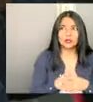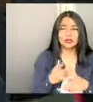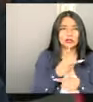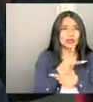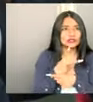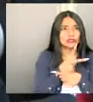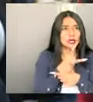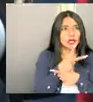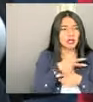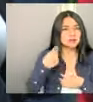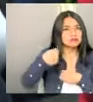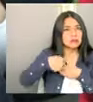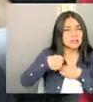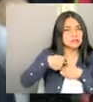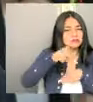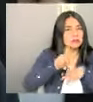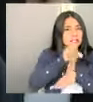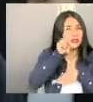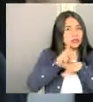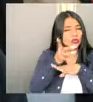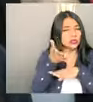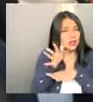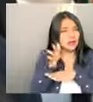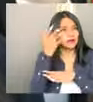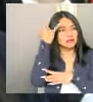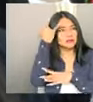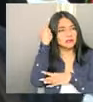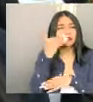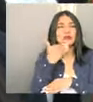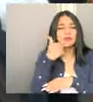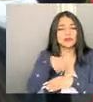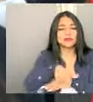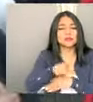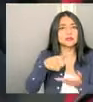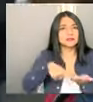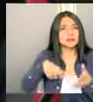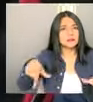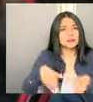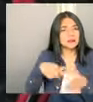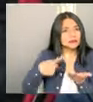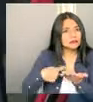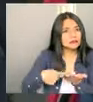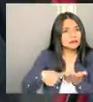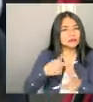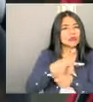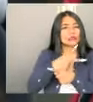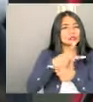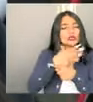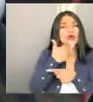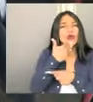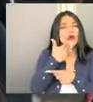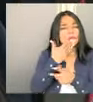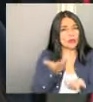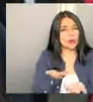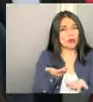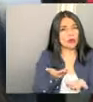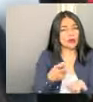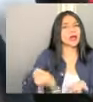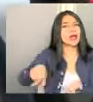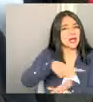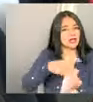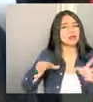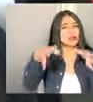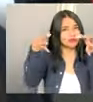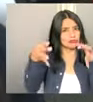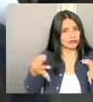ya no formen parte de los directorios. La idea entonces es en esta semana reunirse con este actual Consejo Metropolitano y que ellos lo debatan